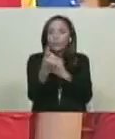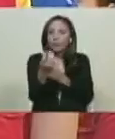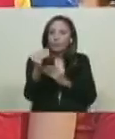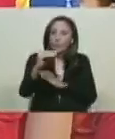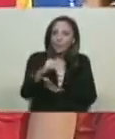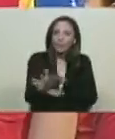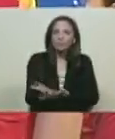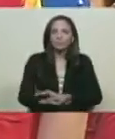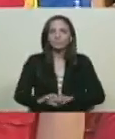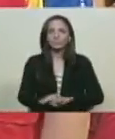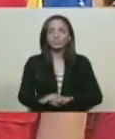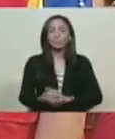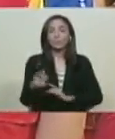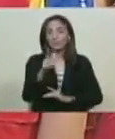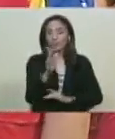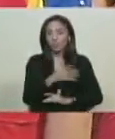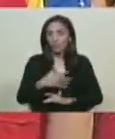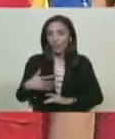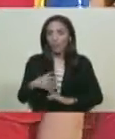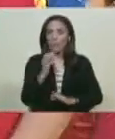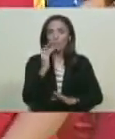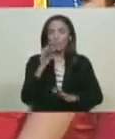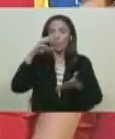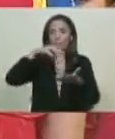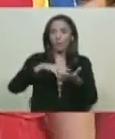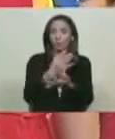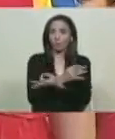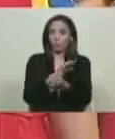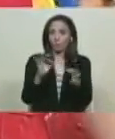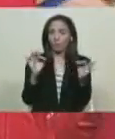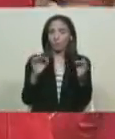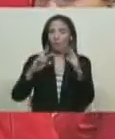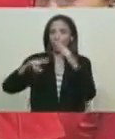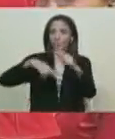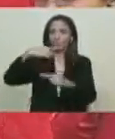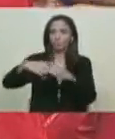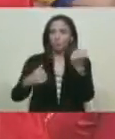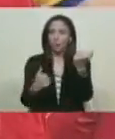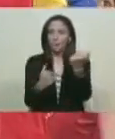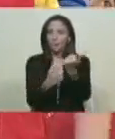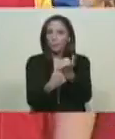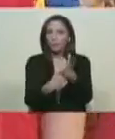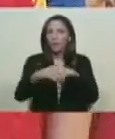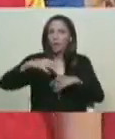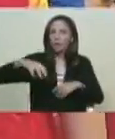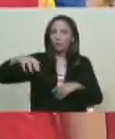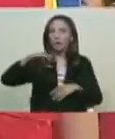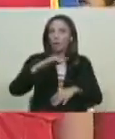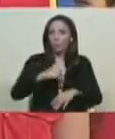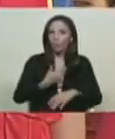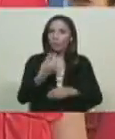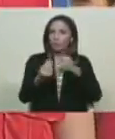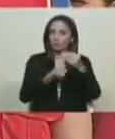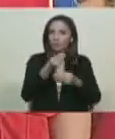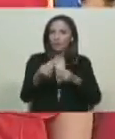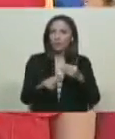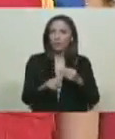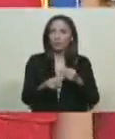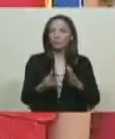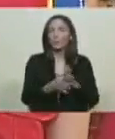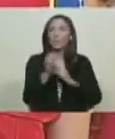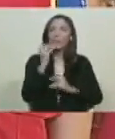Si usted quiere un estado piloto, y es estado cuna de la revolución, y cualquier estado de Venezuela también lo puede hacer, el estado